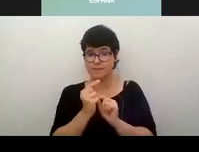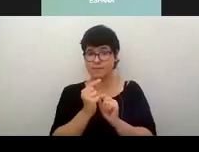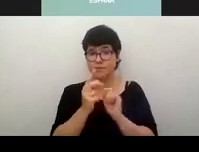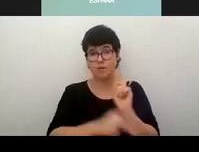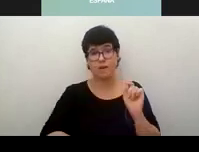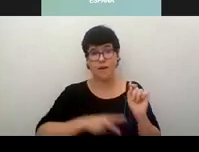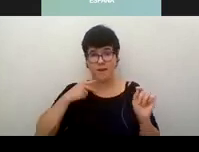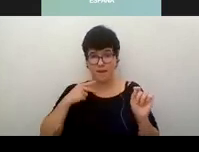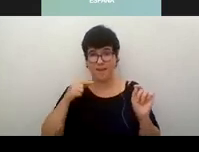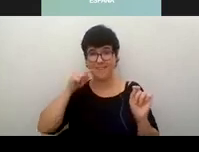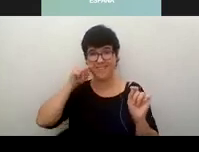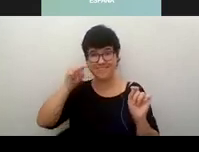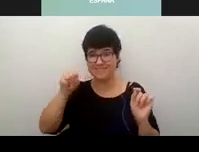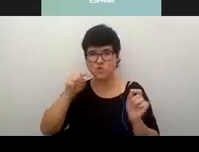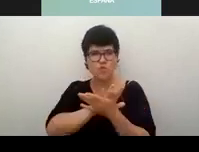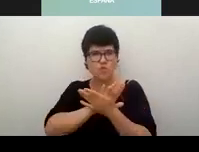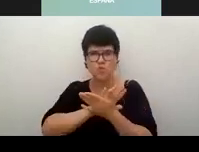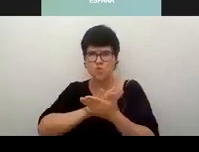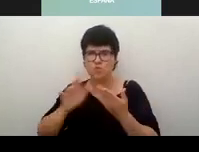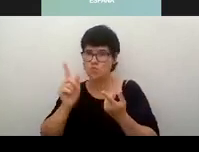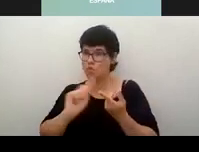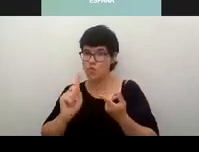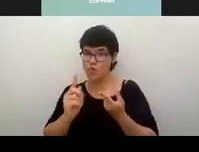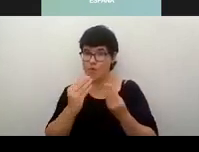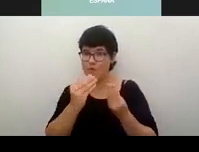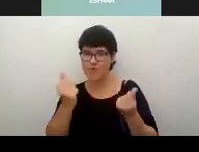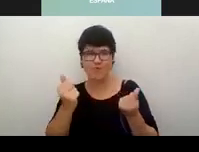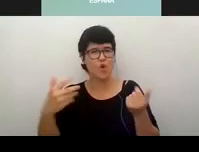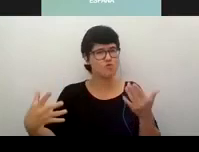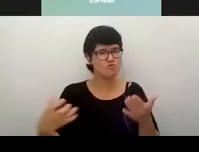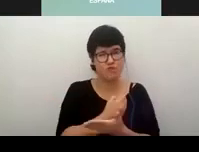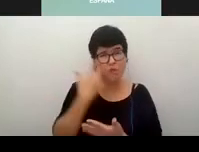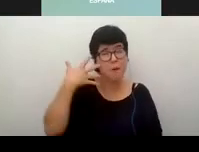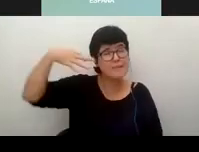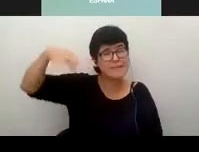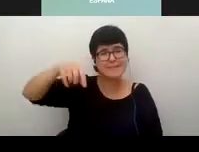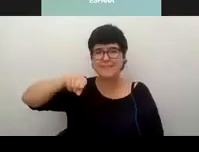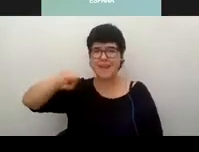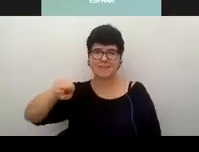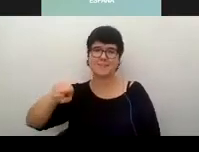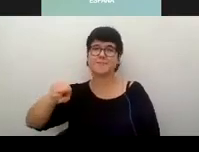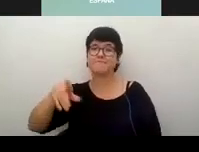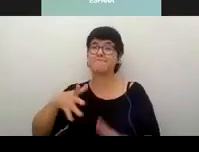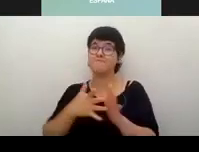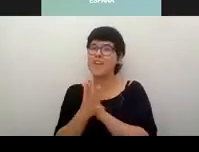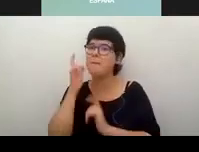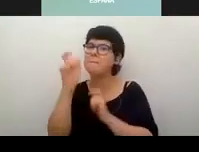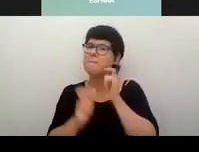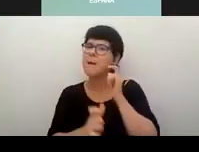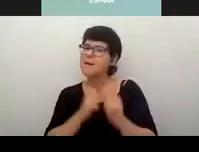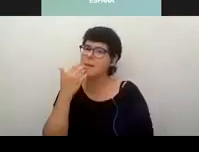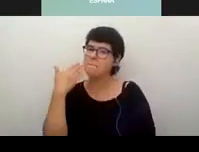carga. De manera que dejamos el terreno desértico completamente y con una bacteria que además es nociva. Se